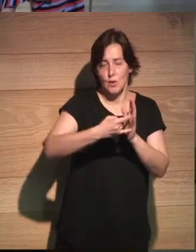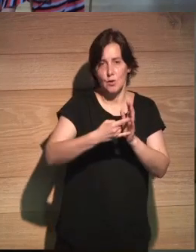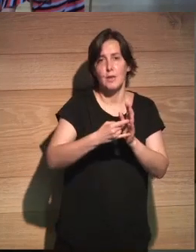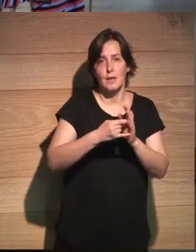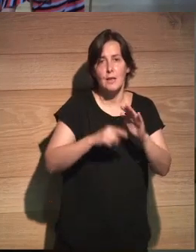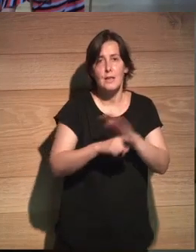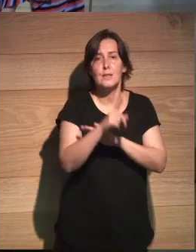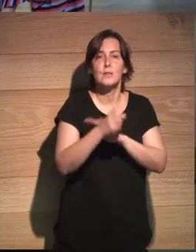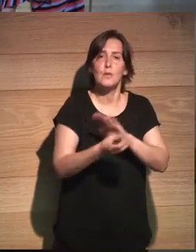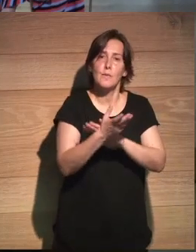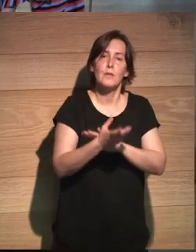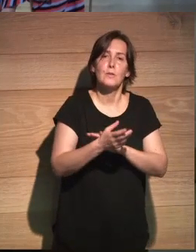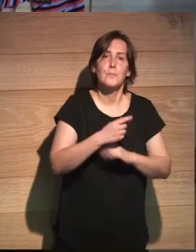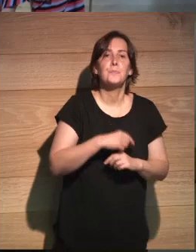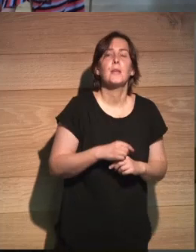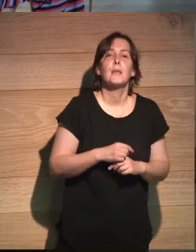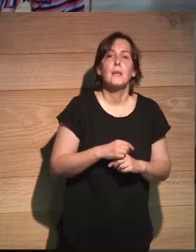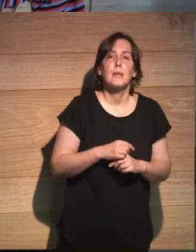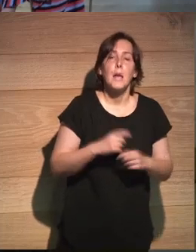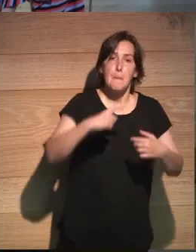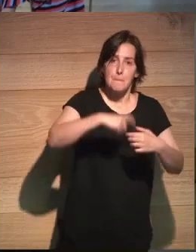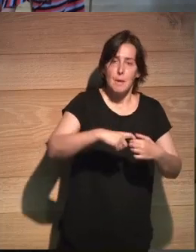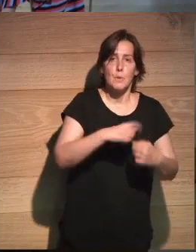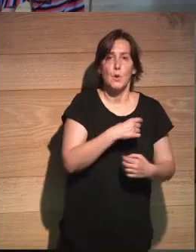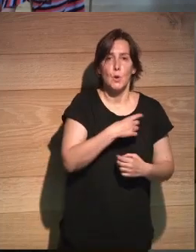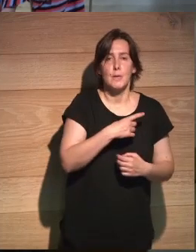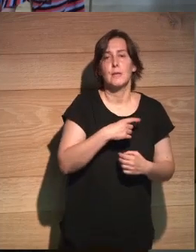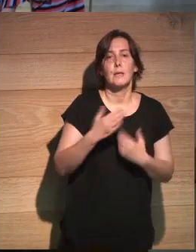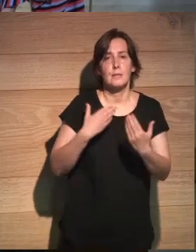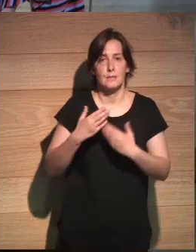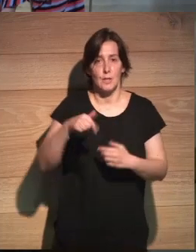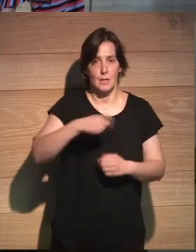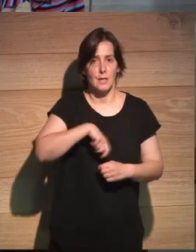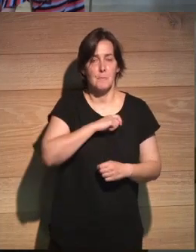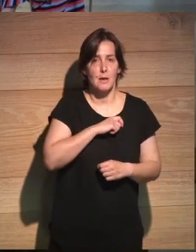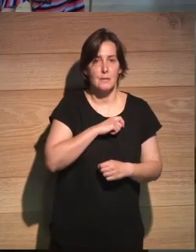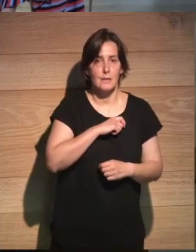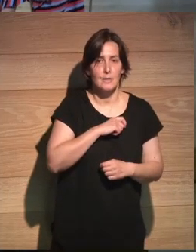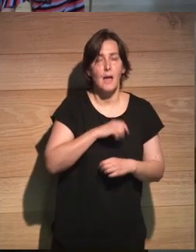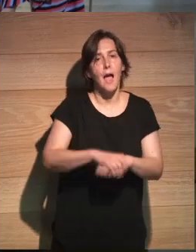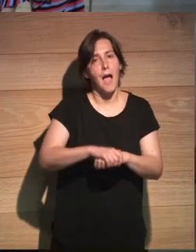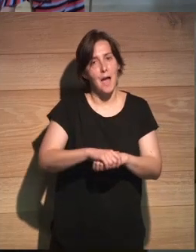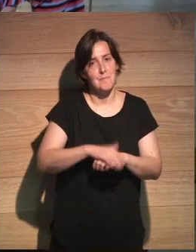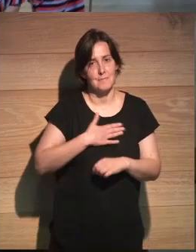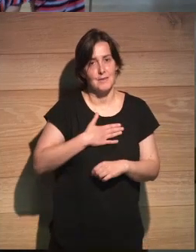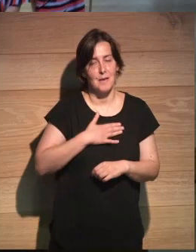español, miembro del comité asesor de The Conversation España y, sin embargo, gran amiga mía.